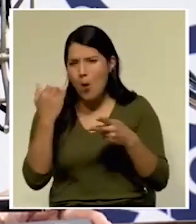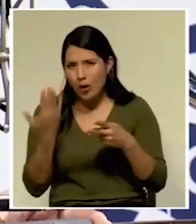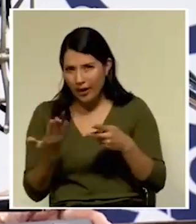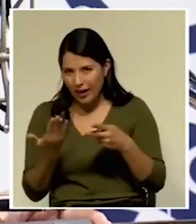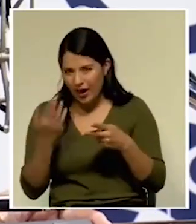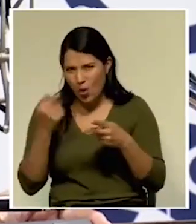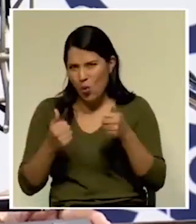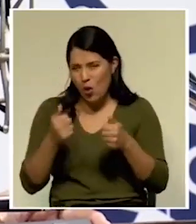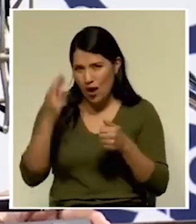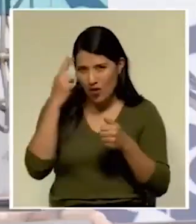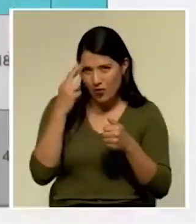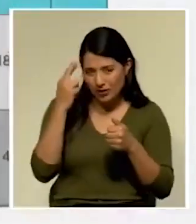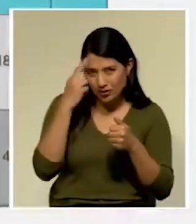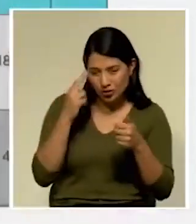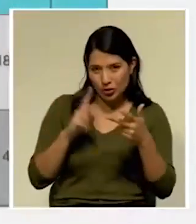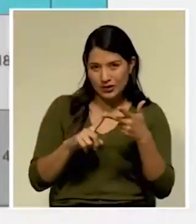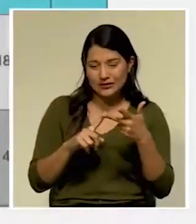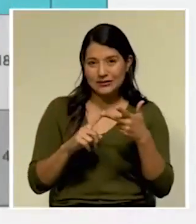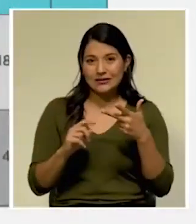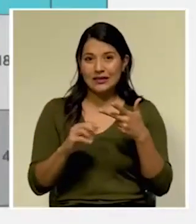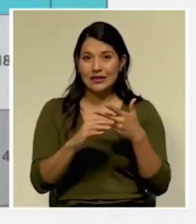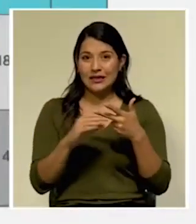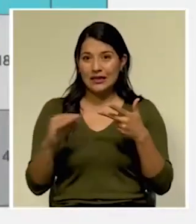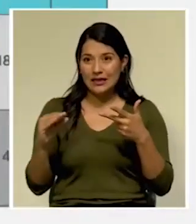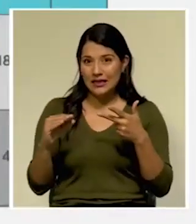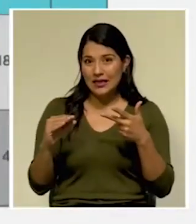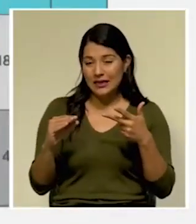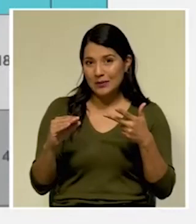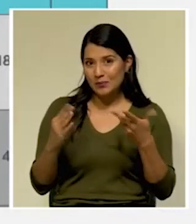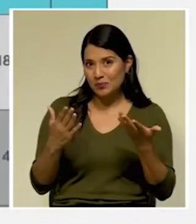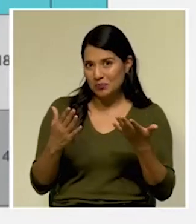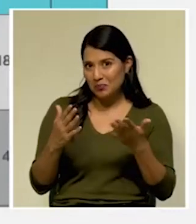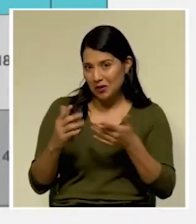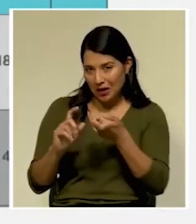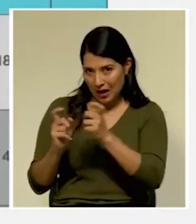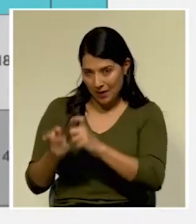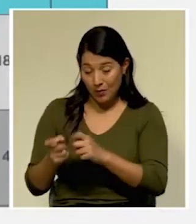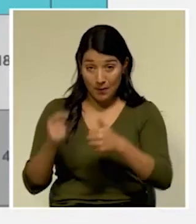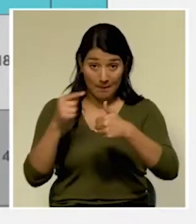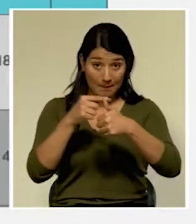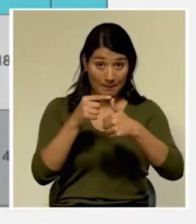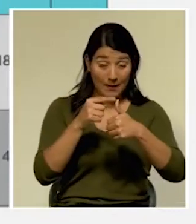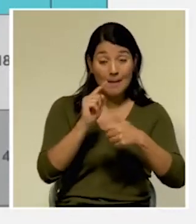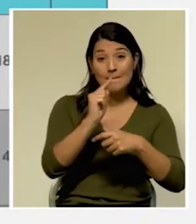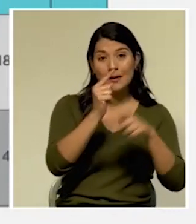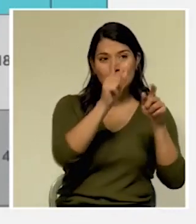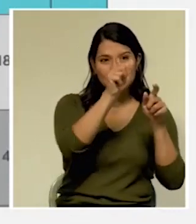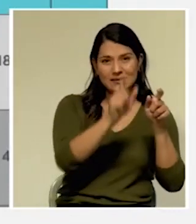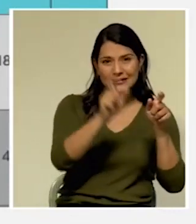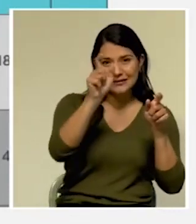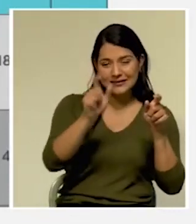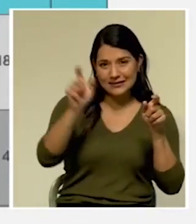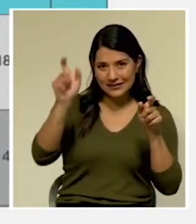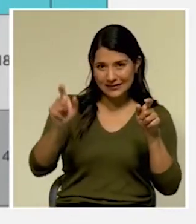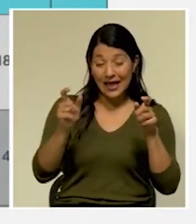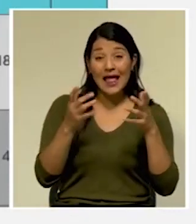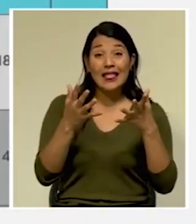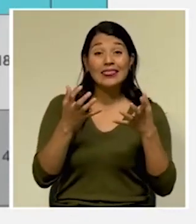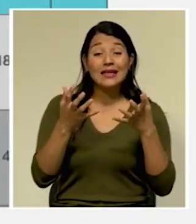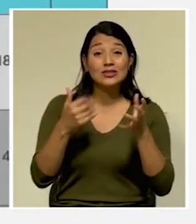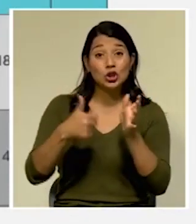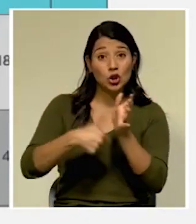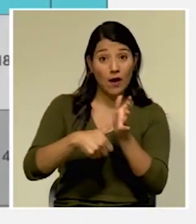del pasado político reciente de esos electores. Vamos a la gráfica número 1 que nos muestra la intención de voto marcada